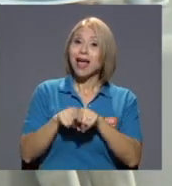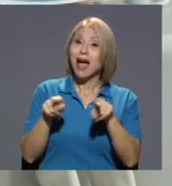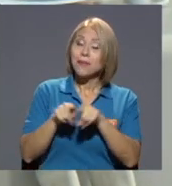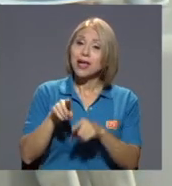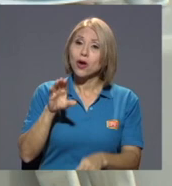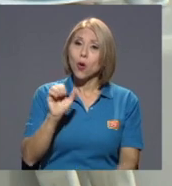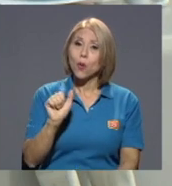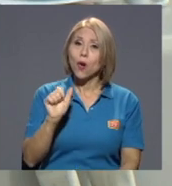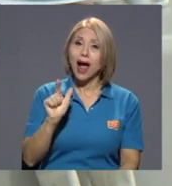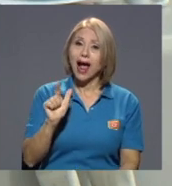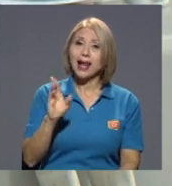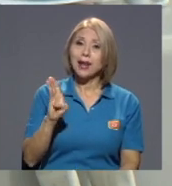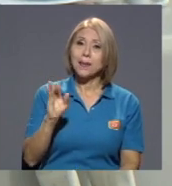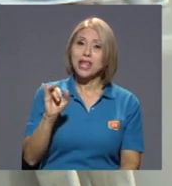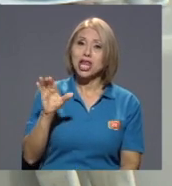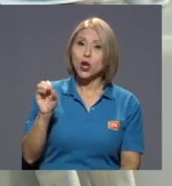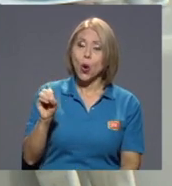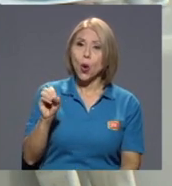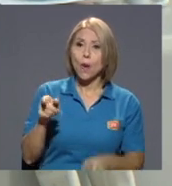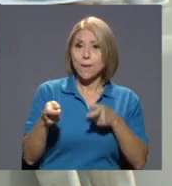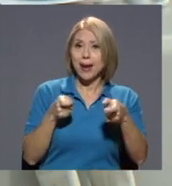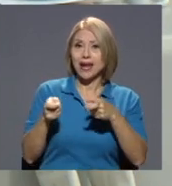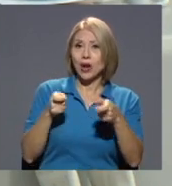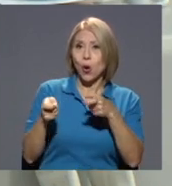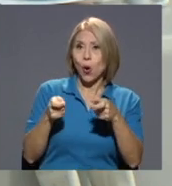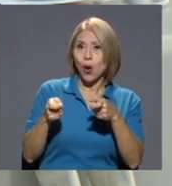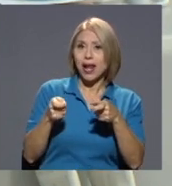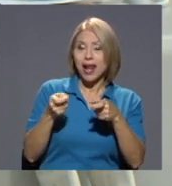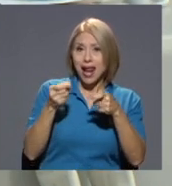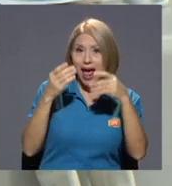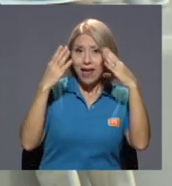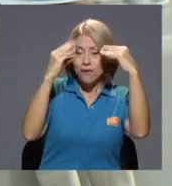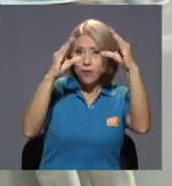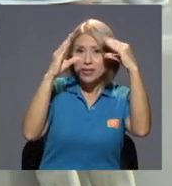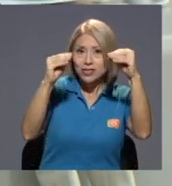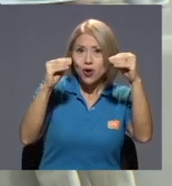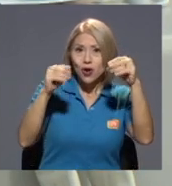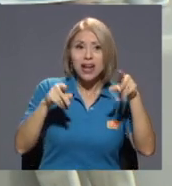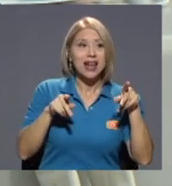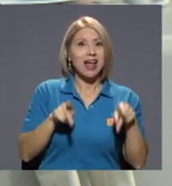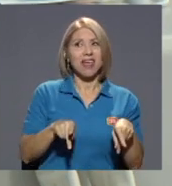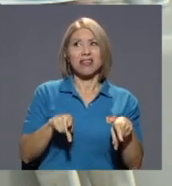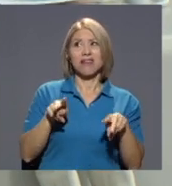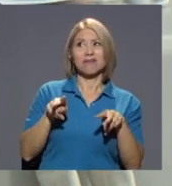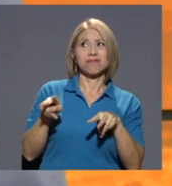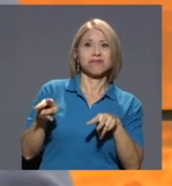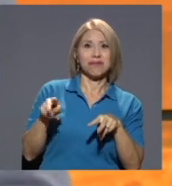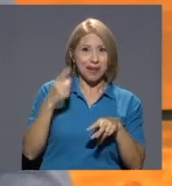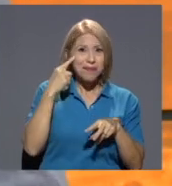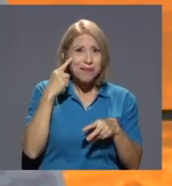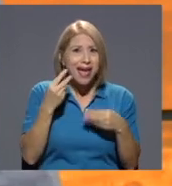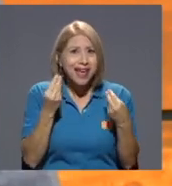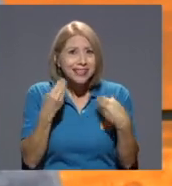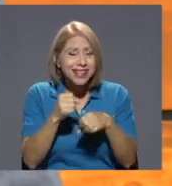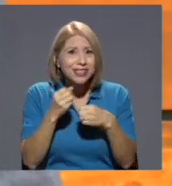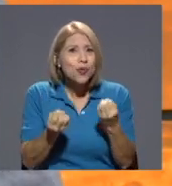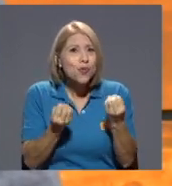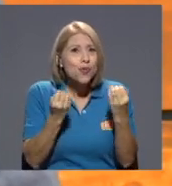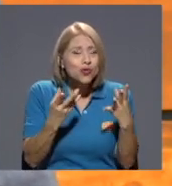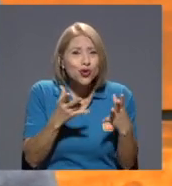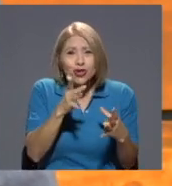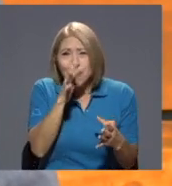veces toda esa comunicación la gente le identificó como deficitaria ver que los memes viajaron por todos nuestros dispositivos móviles me